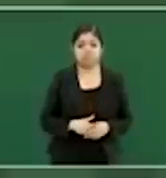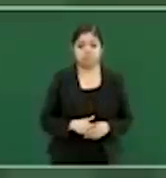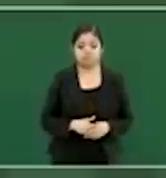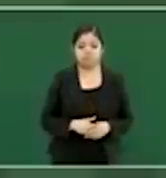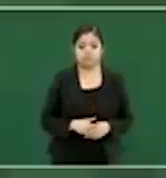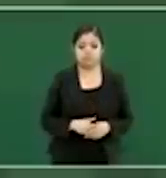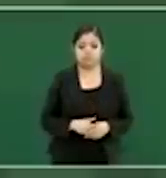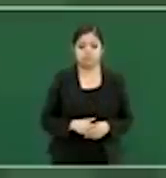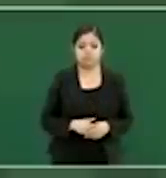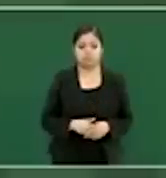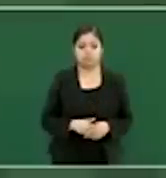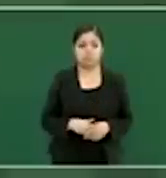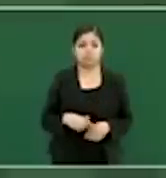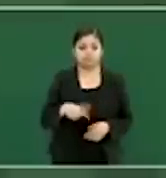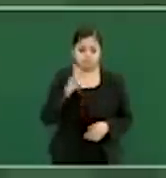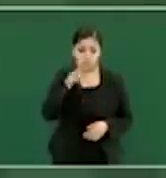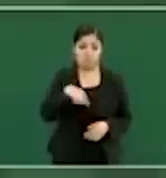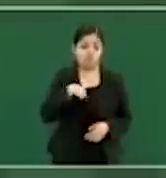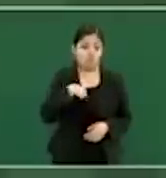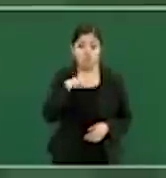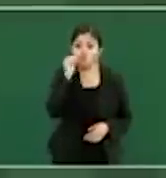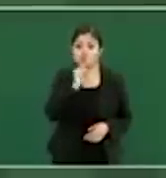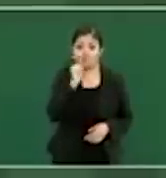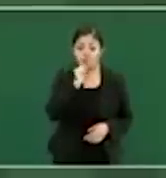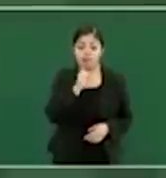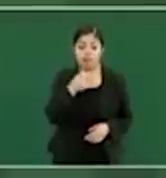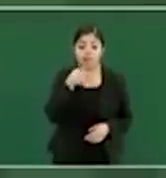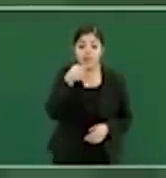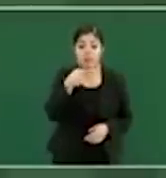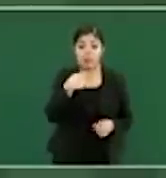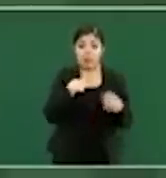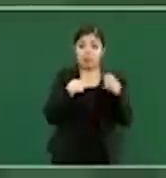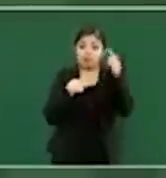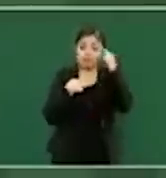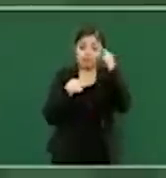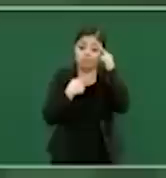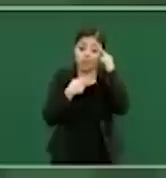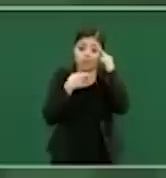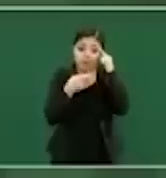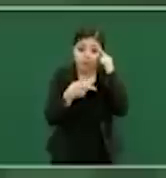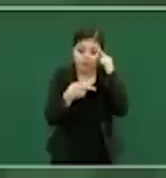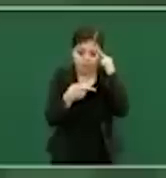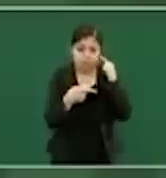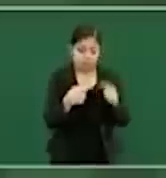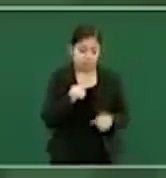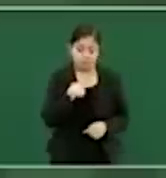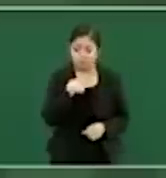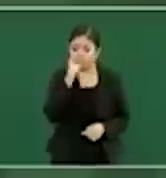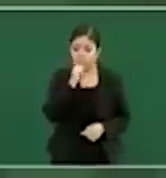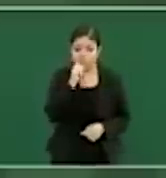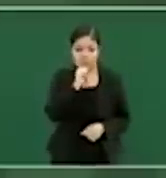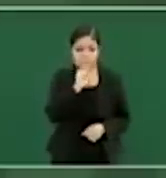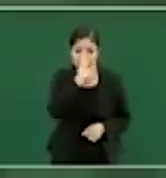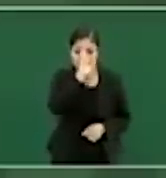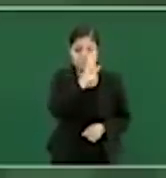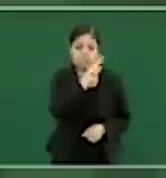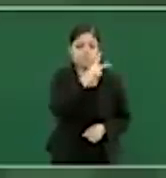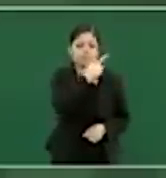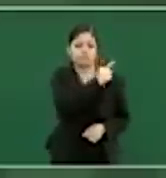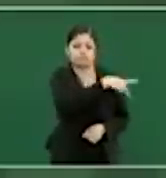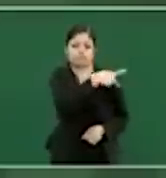Ya ven que yo siempre digo lo que pienso y respeto pues otros puntos de